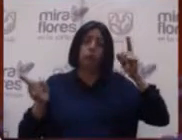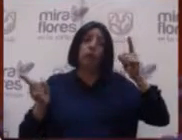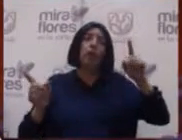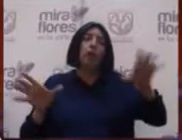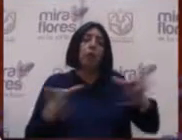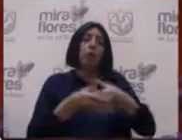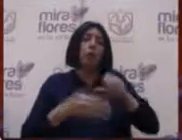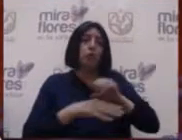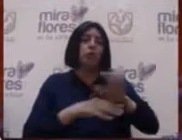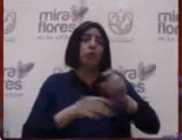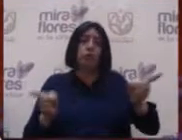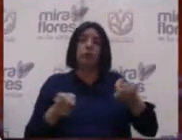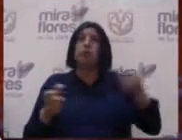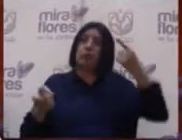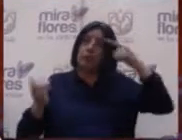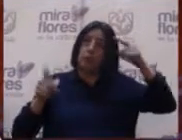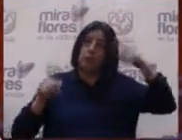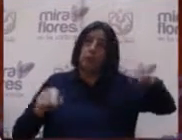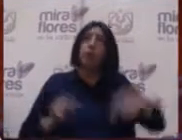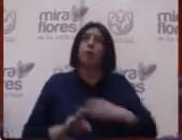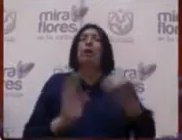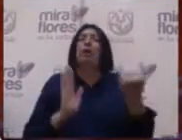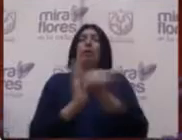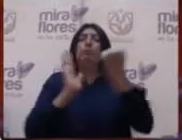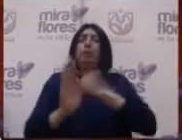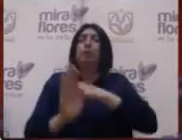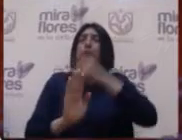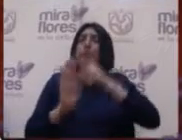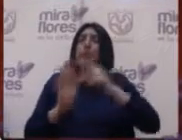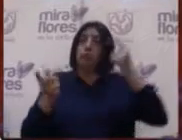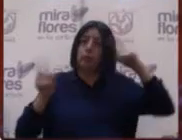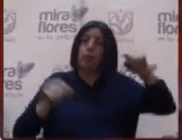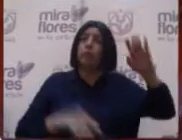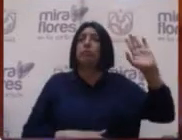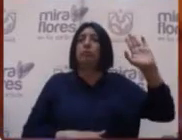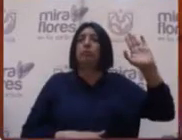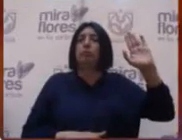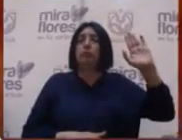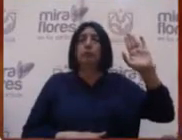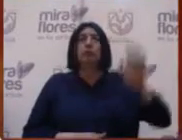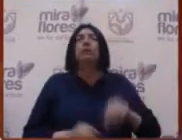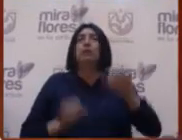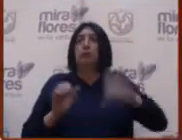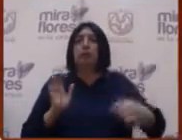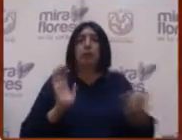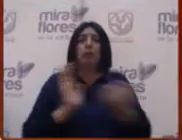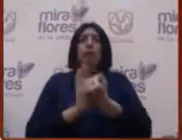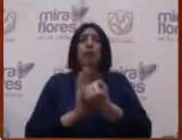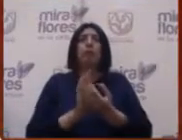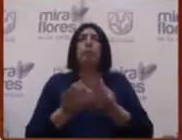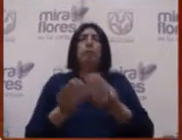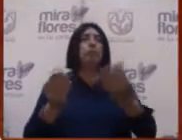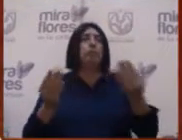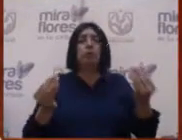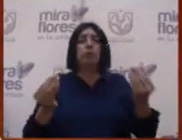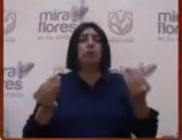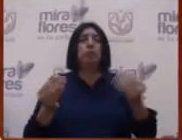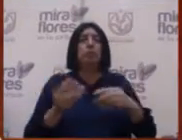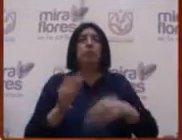estén a favor de aprobar este proyecto, si no se expresa la nacional de conformidad, se aprueba por mayoría con...